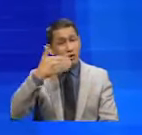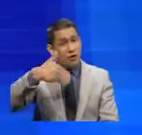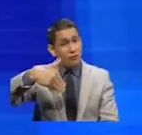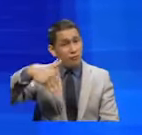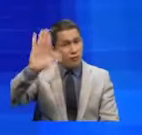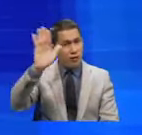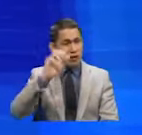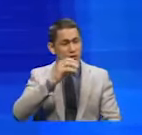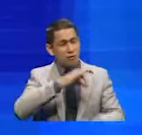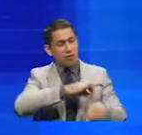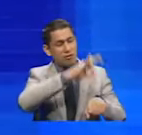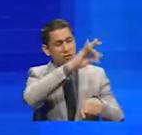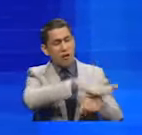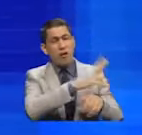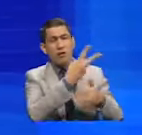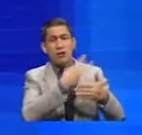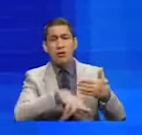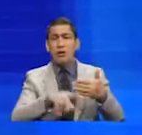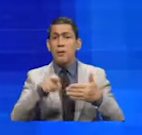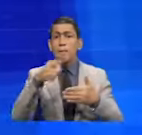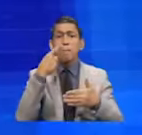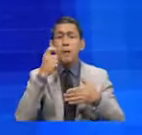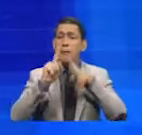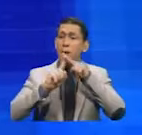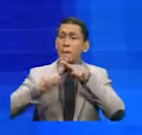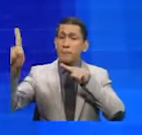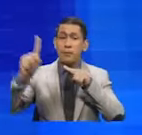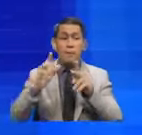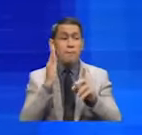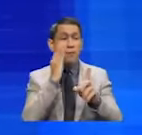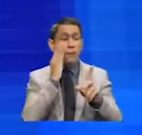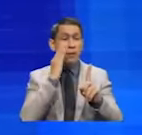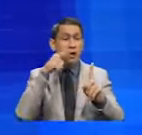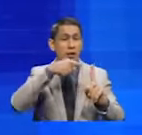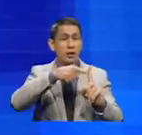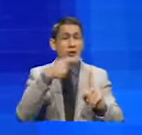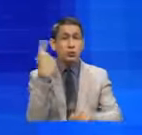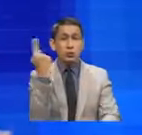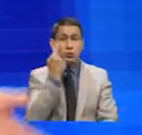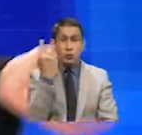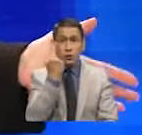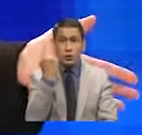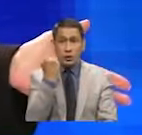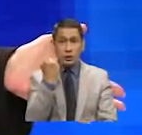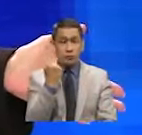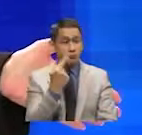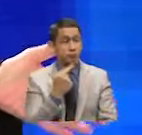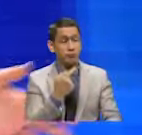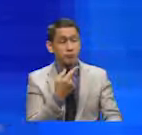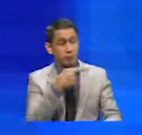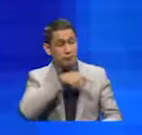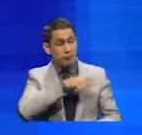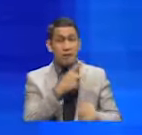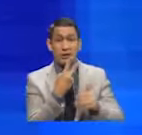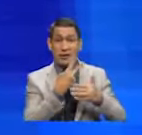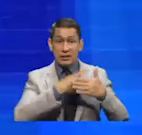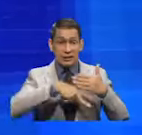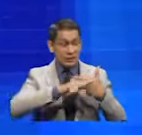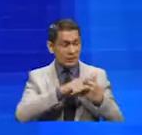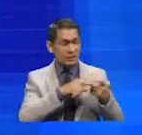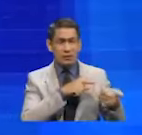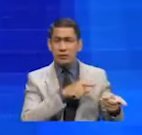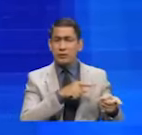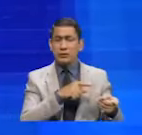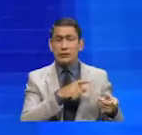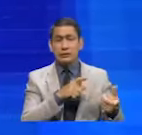condición de su pequeño hijo. Ahora el pronóstico es devastador porque esta enfermedad no tiene cura. Sin embargo,